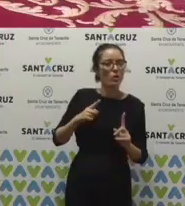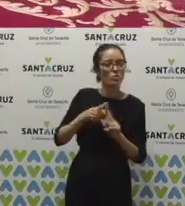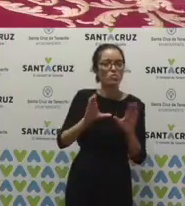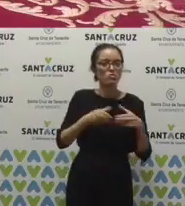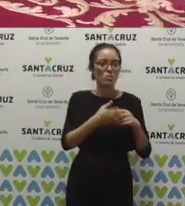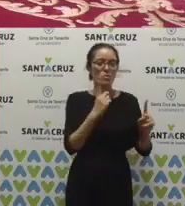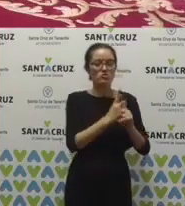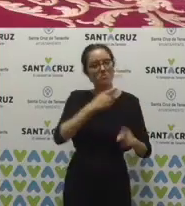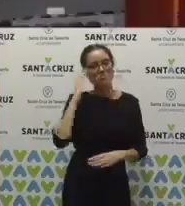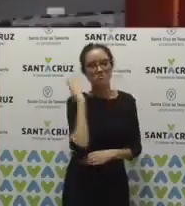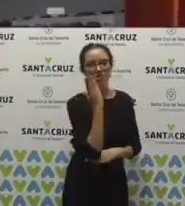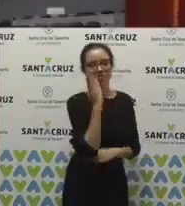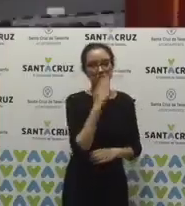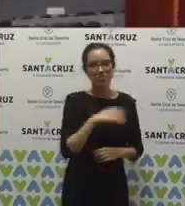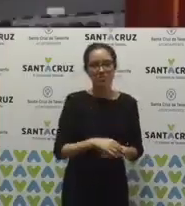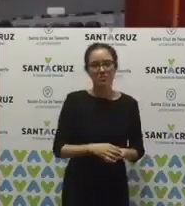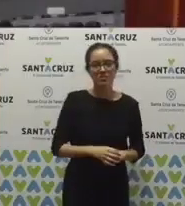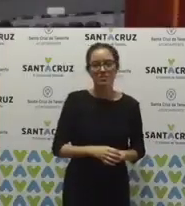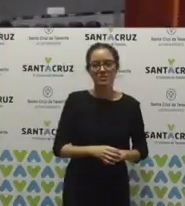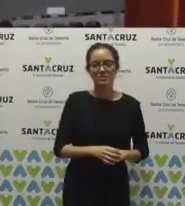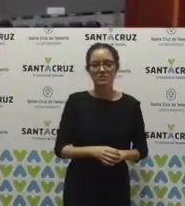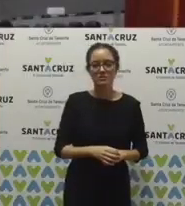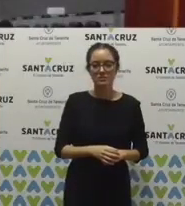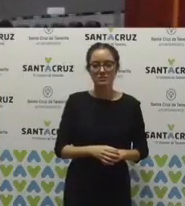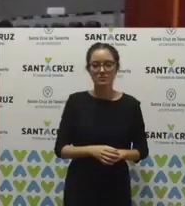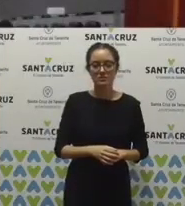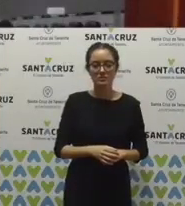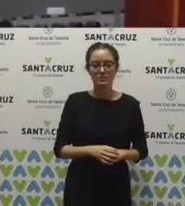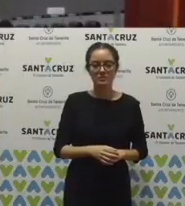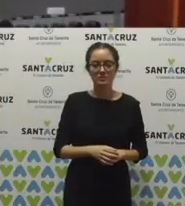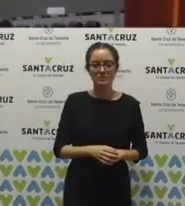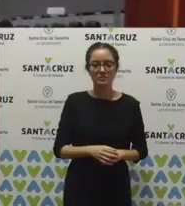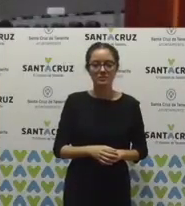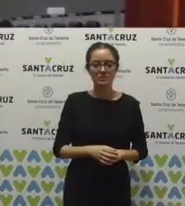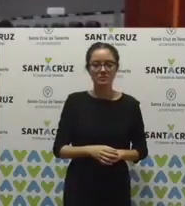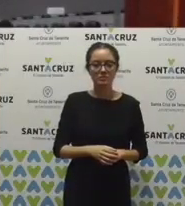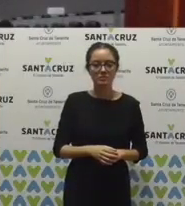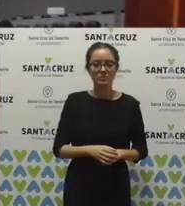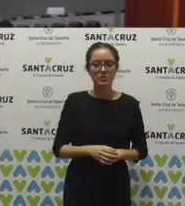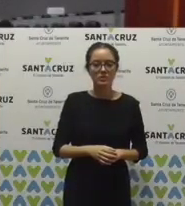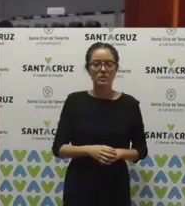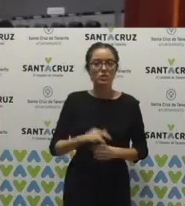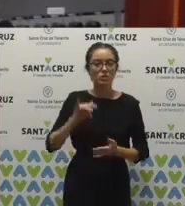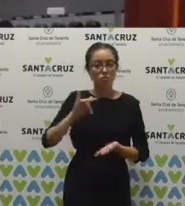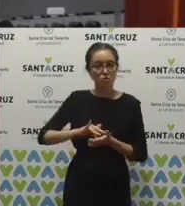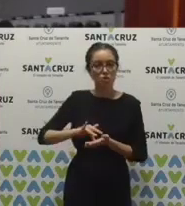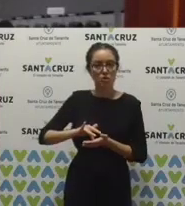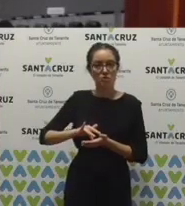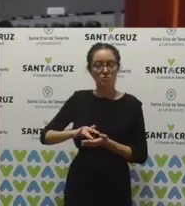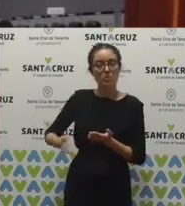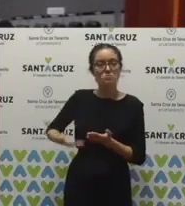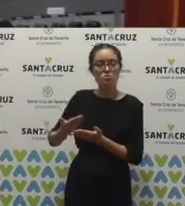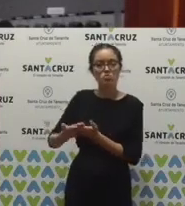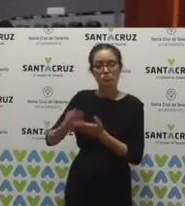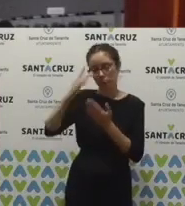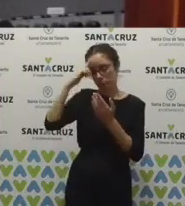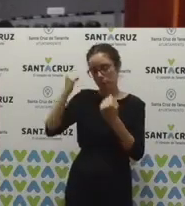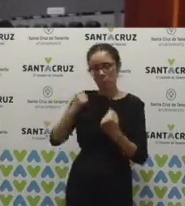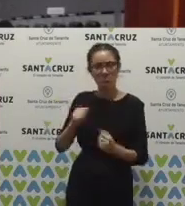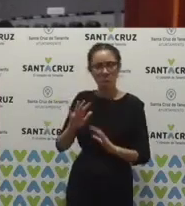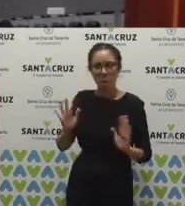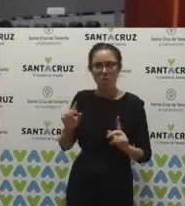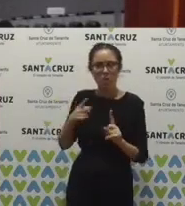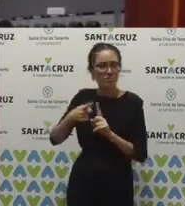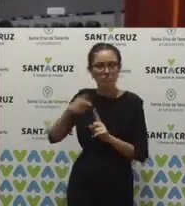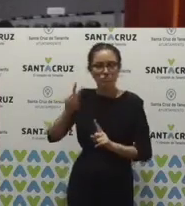dándole un sentido que para nada tuvo desde el momento en que se empezó a confeccionar siempre hemos hablado que con esta